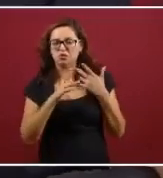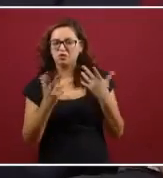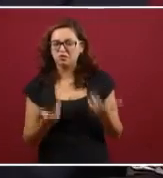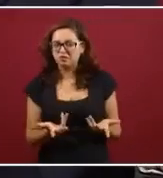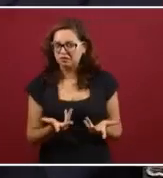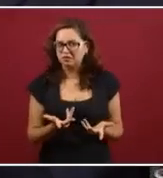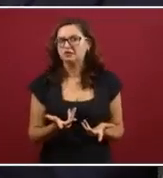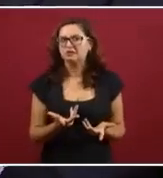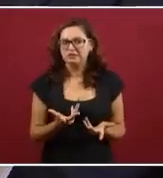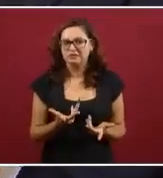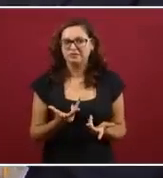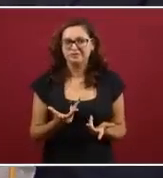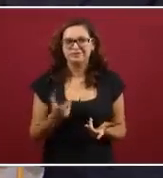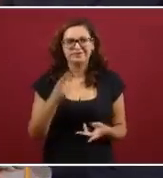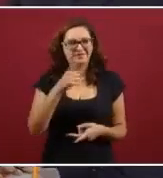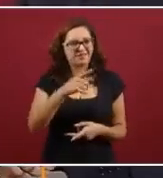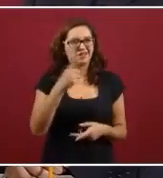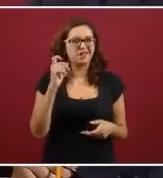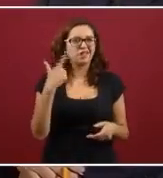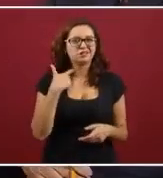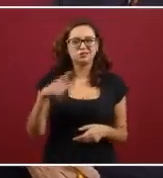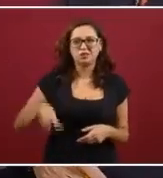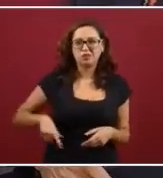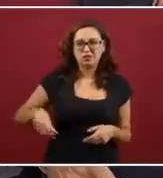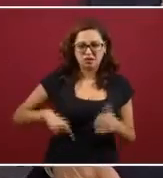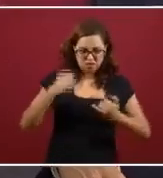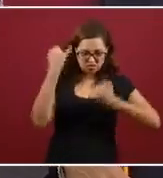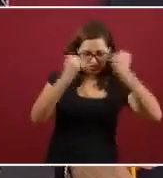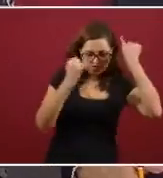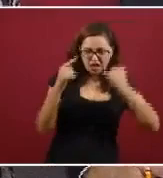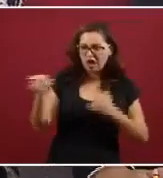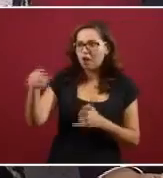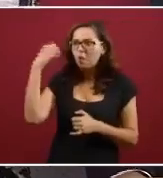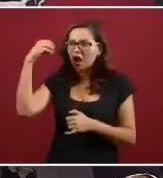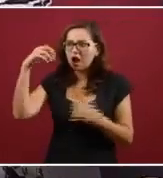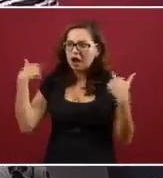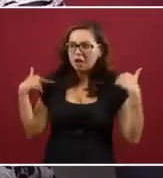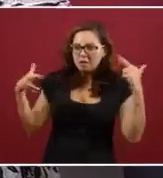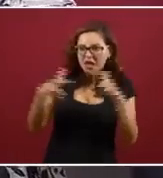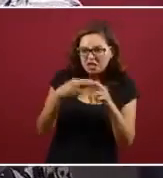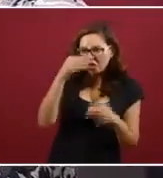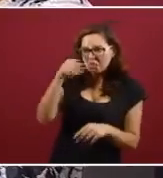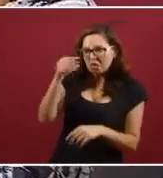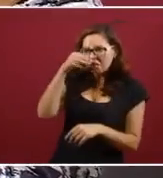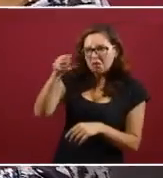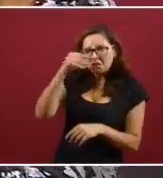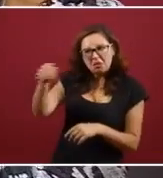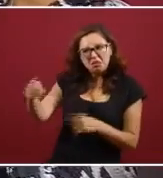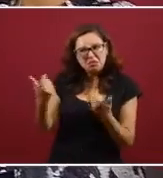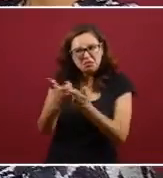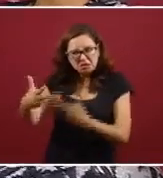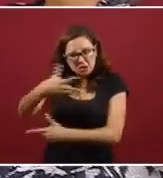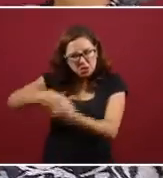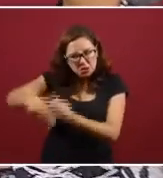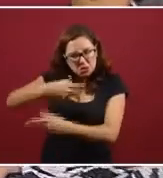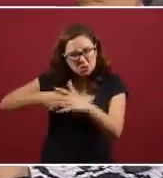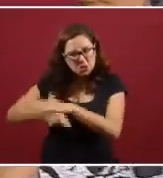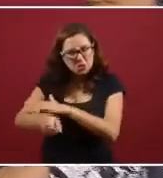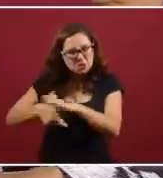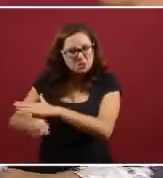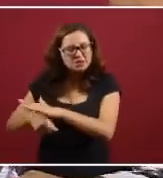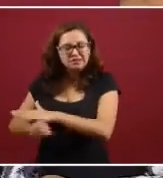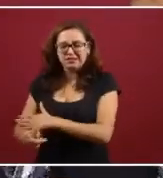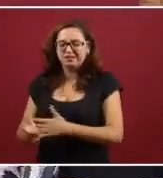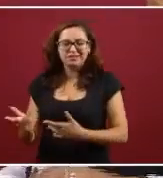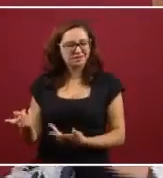Oaxaca, acusarlos de lavado de dinero y demás, gente humilde, ¿sí?, que para